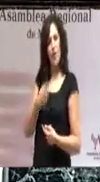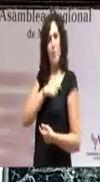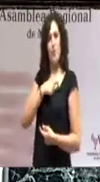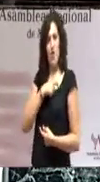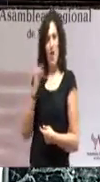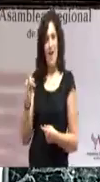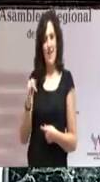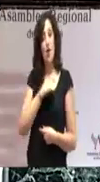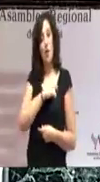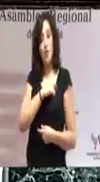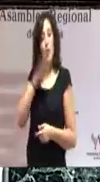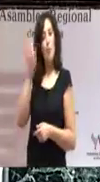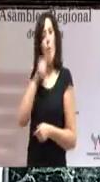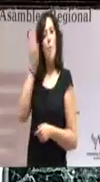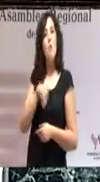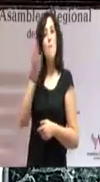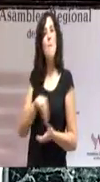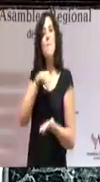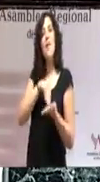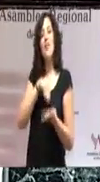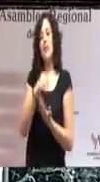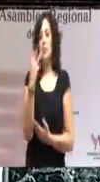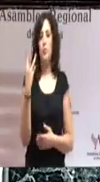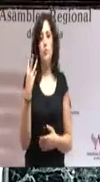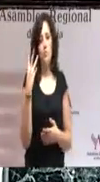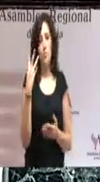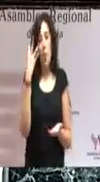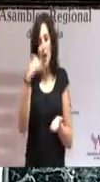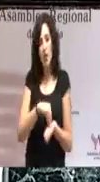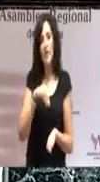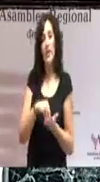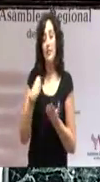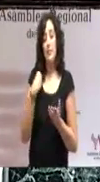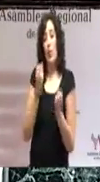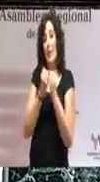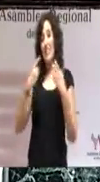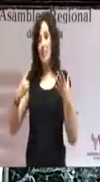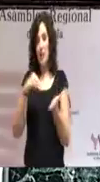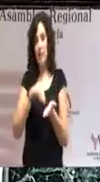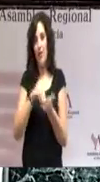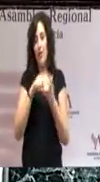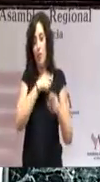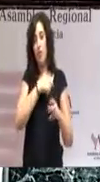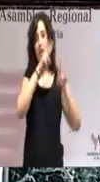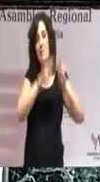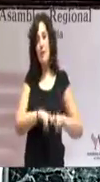comisión se ha convocado 4 veces, frente a 26 veces que se han convocado las comisiones de investigación.